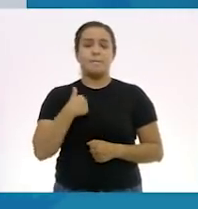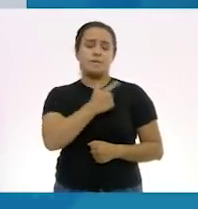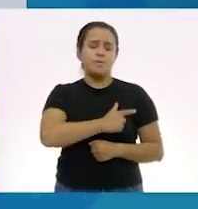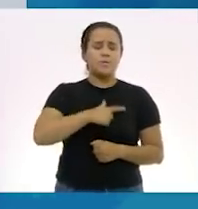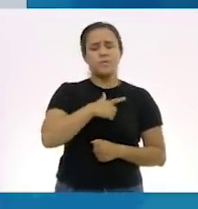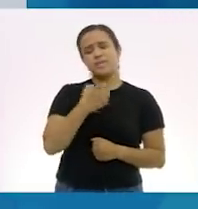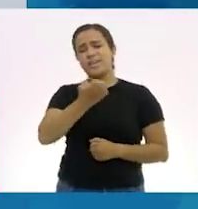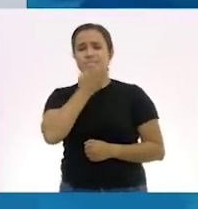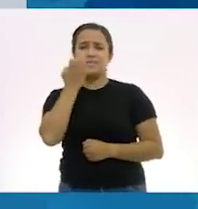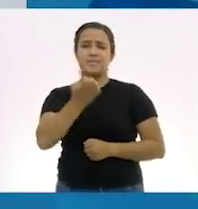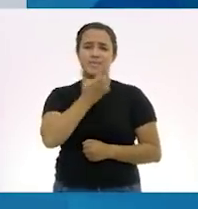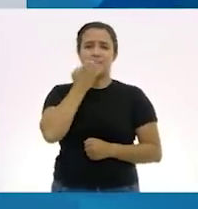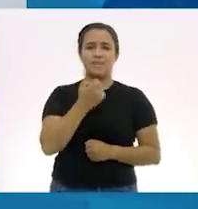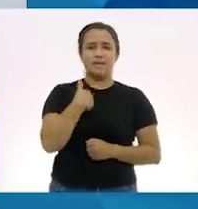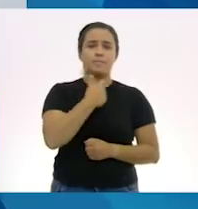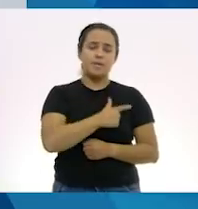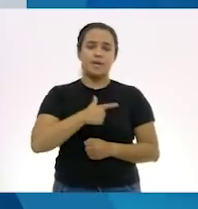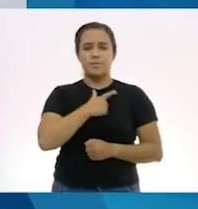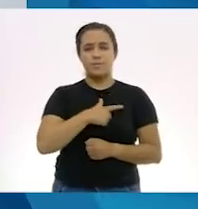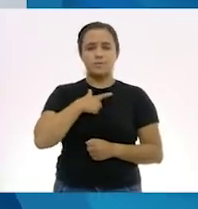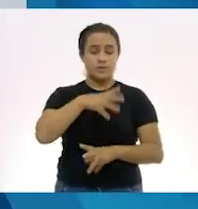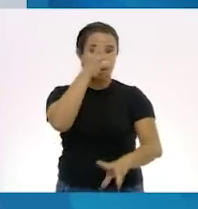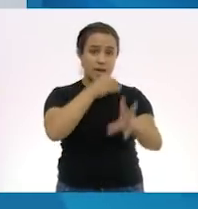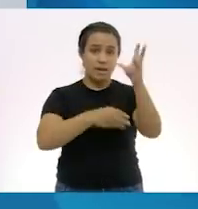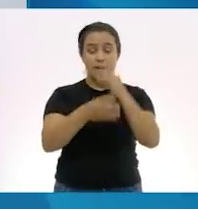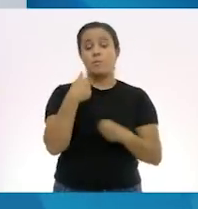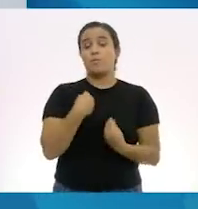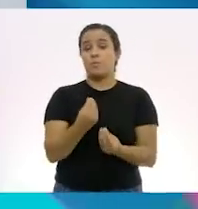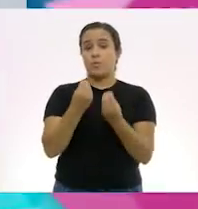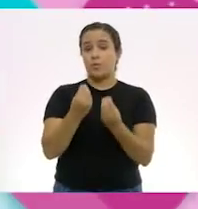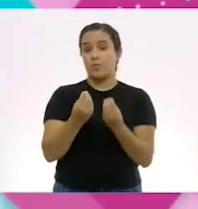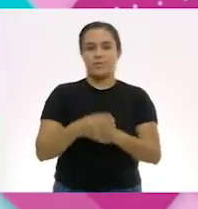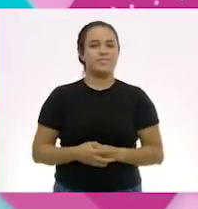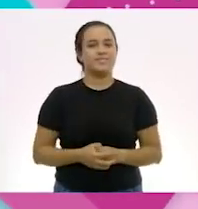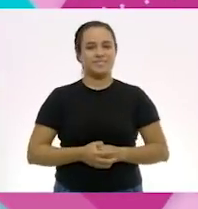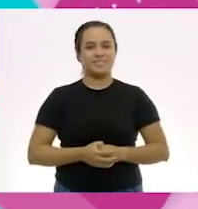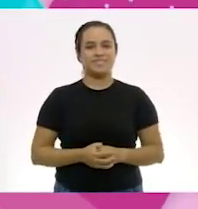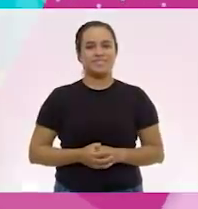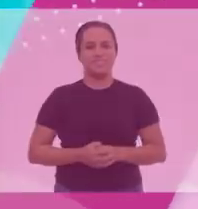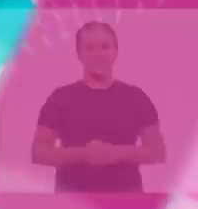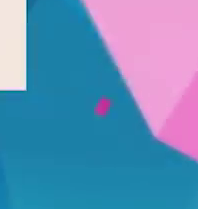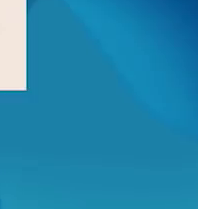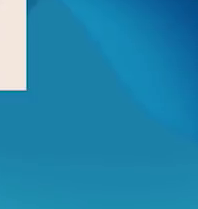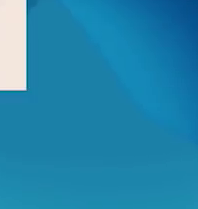vamos con un consejo de nuestro querido amigo Ajo Listo para que nos enseñe cómo lavarnos las manos correctamente.